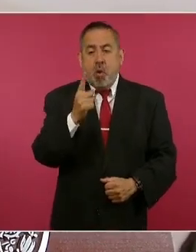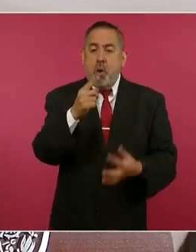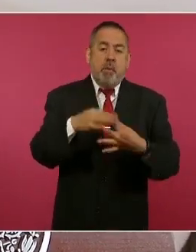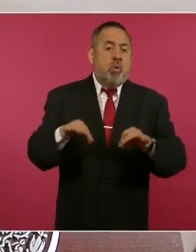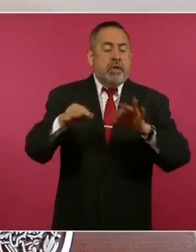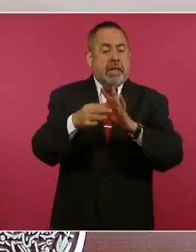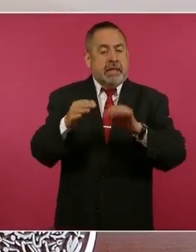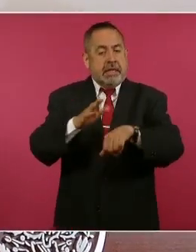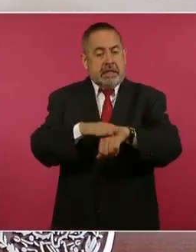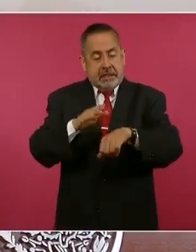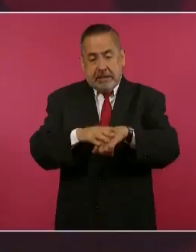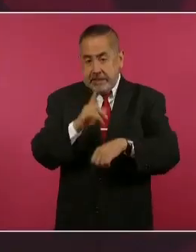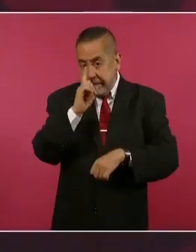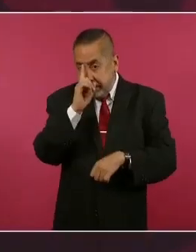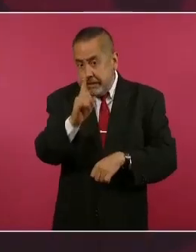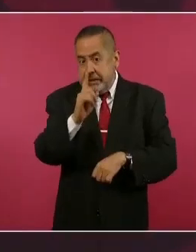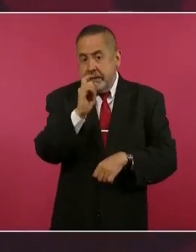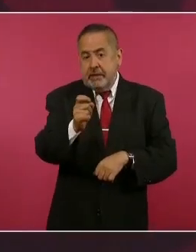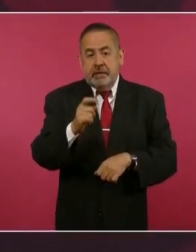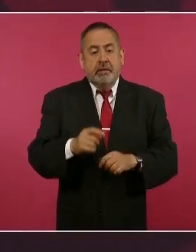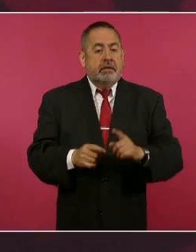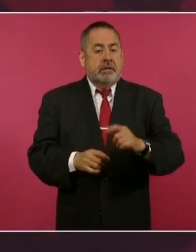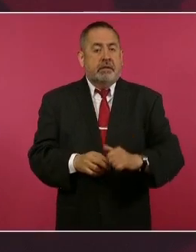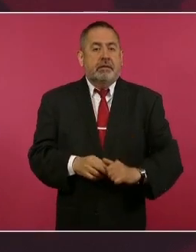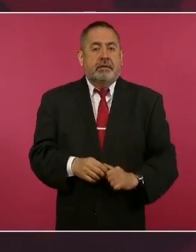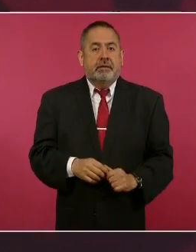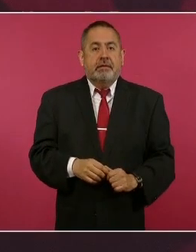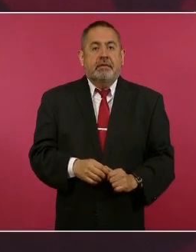importante subrayar que